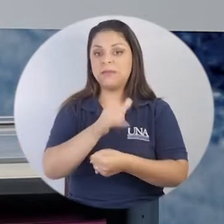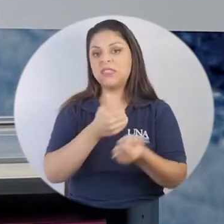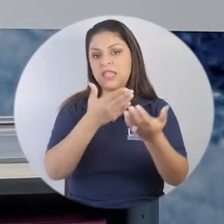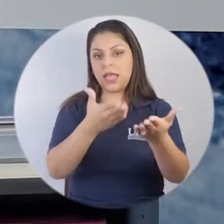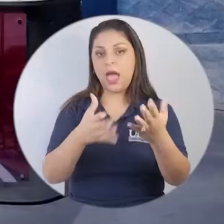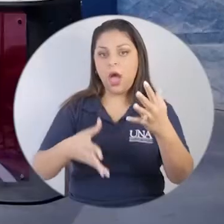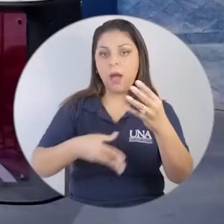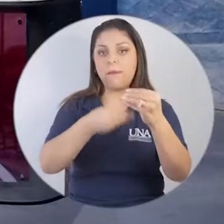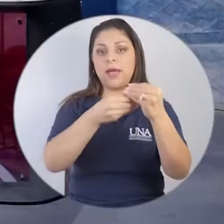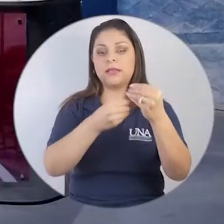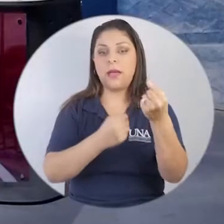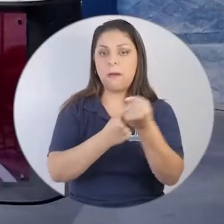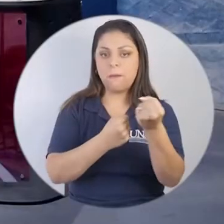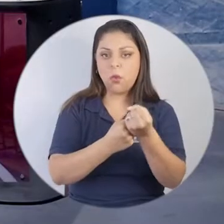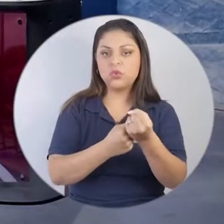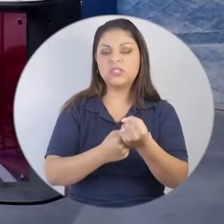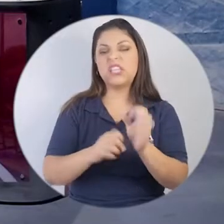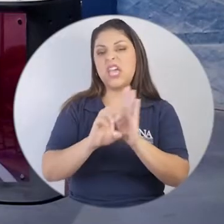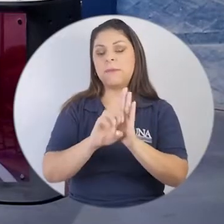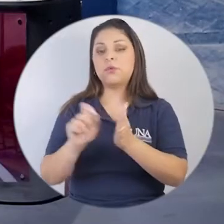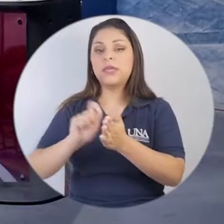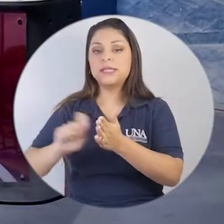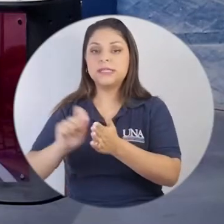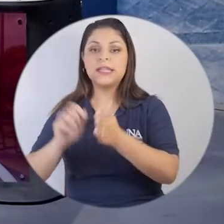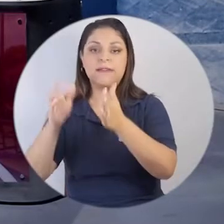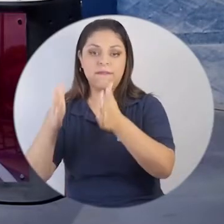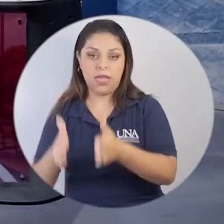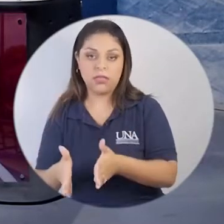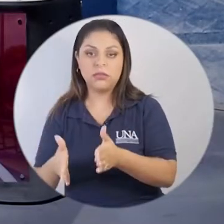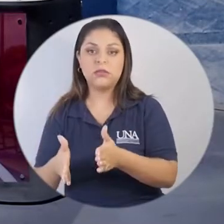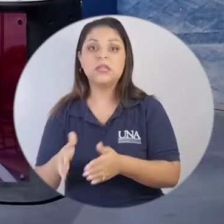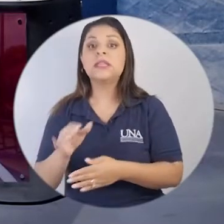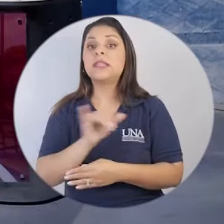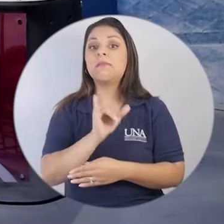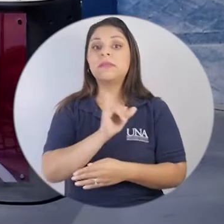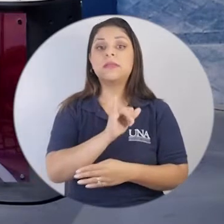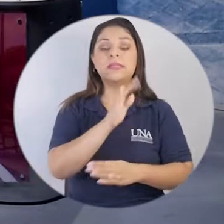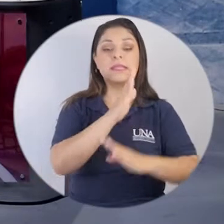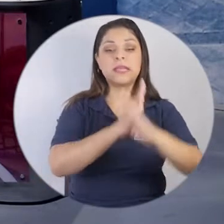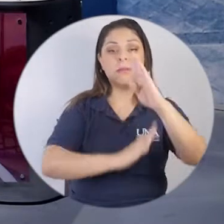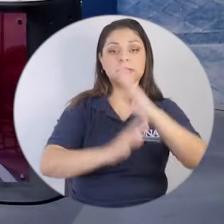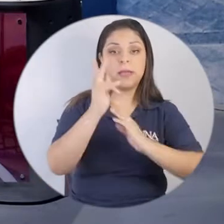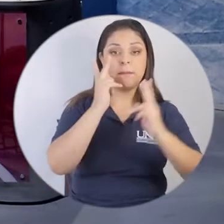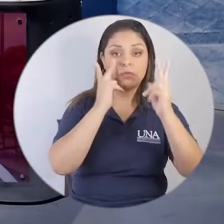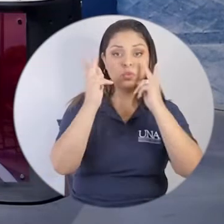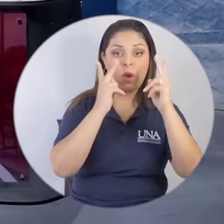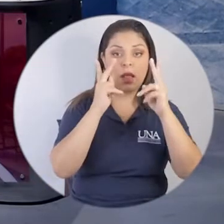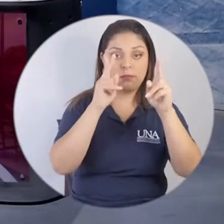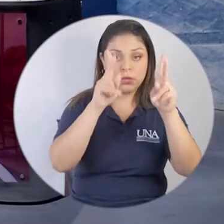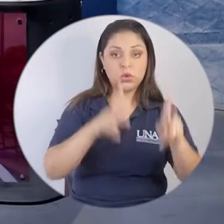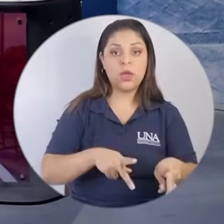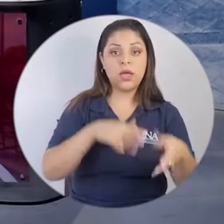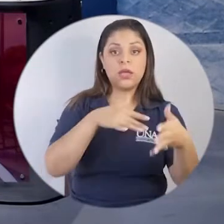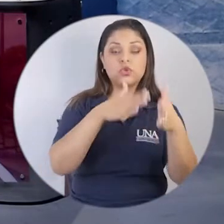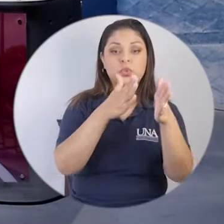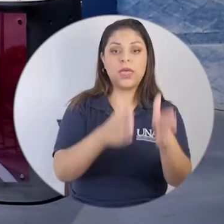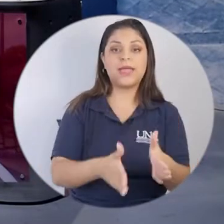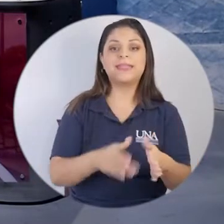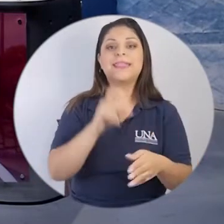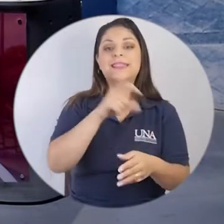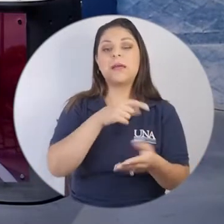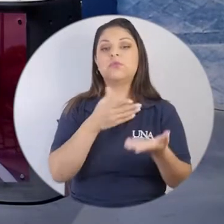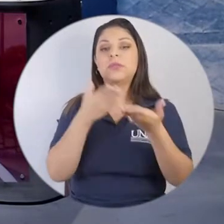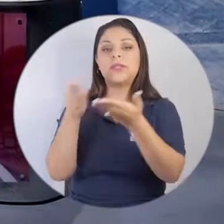les brindan otros apoyos como escribientes, ¿verdad? Si estamos hablando de población con discapacidad visual, pues es muy importante todo lo que es el acceso al material